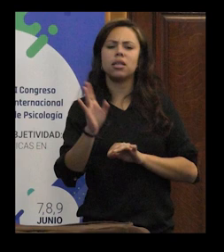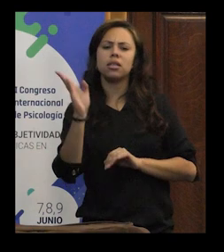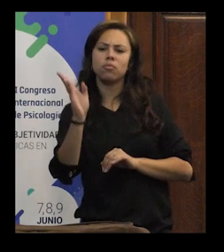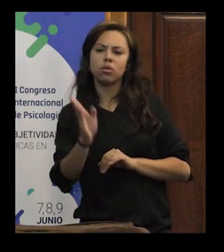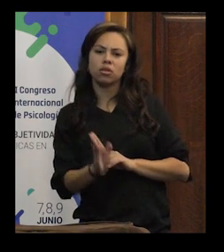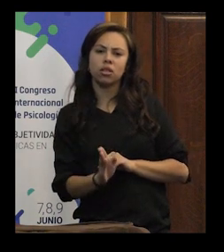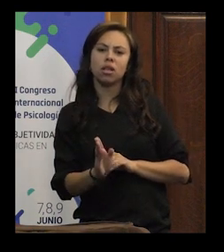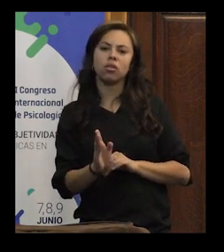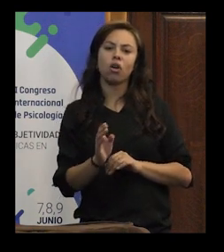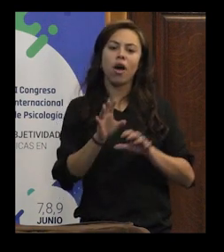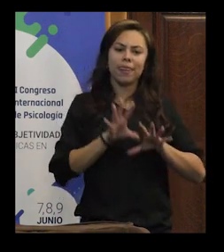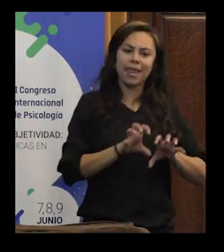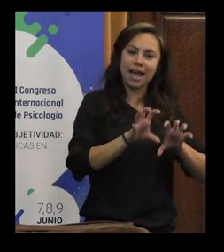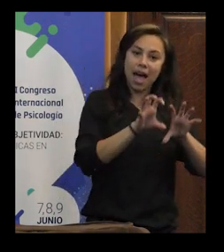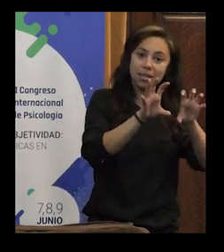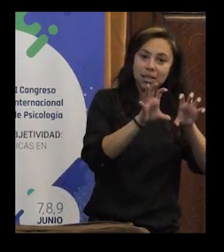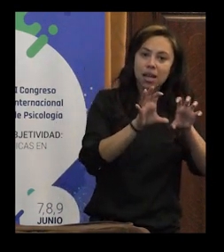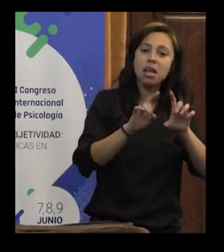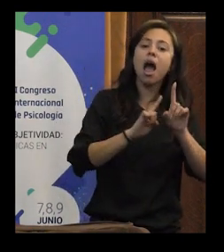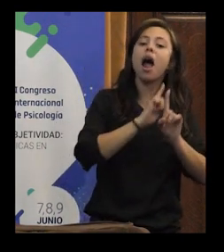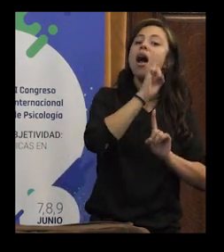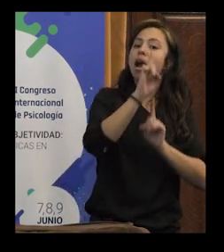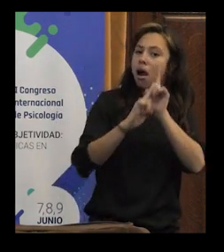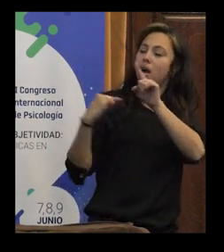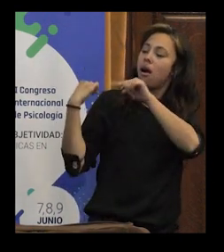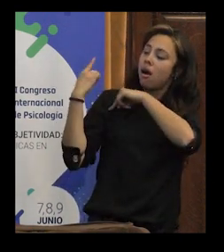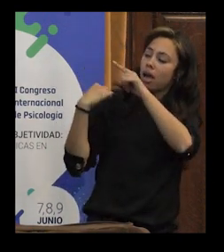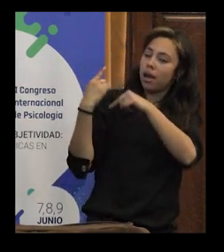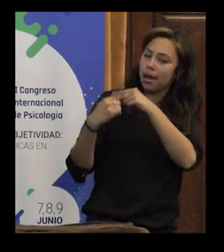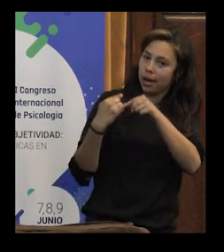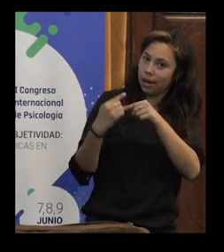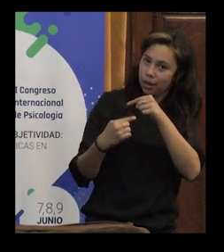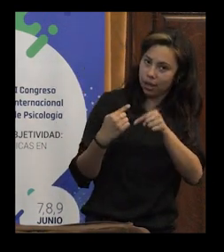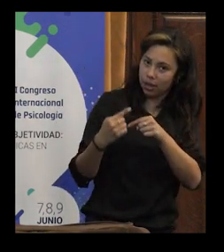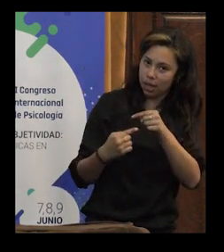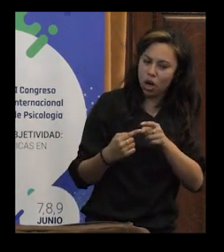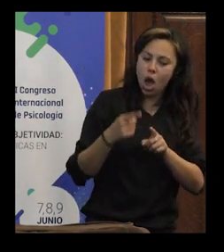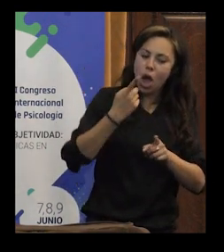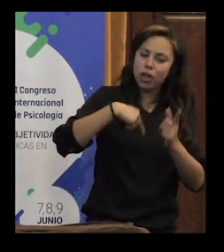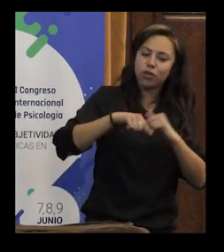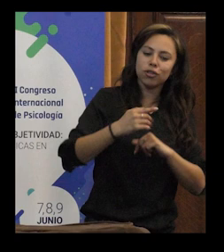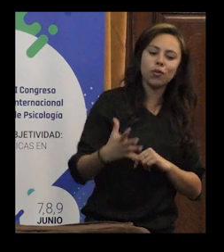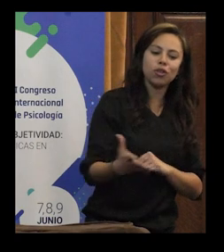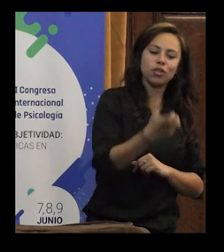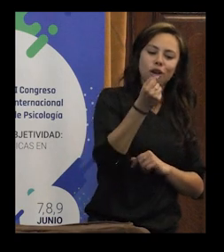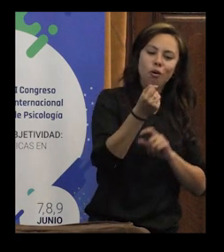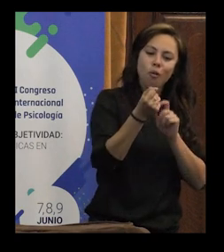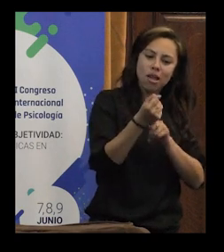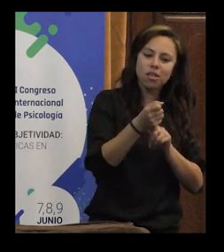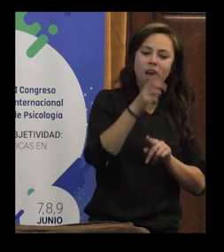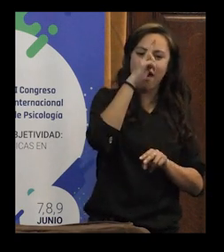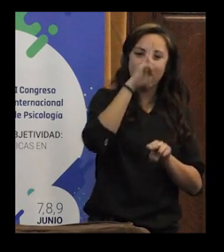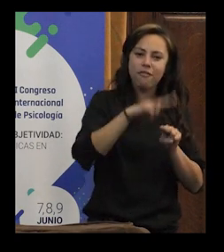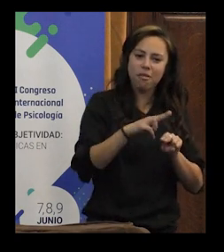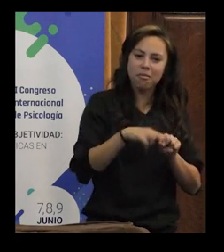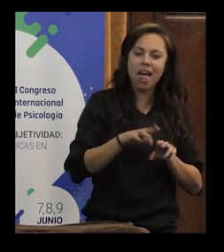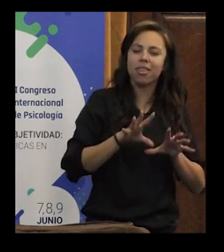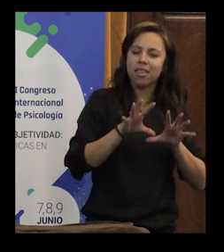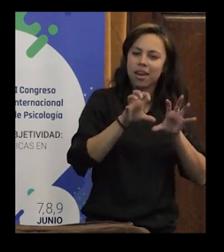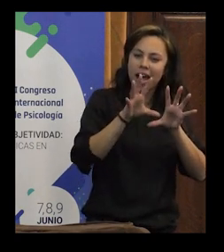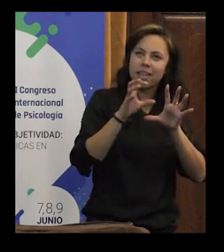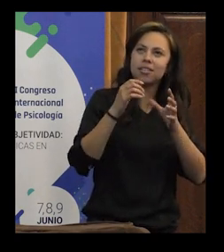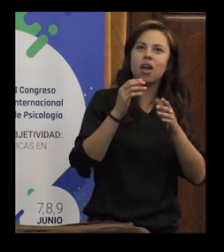hereditarios tiene el potencial de desviar la atención y posiblemente el financiamiento de